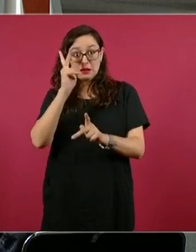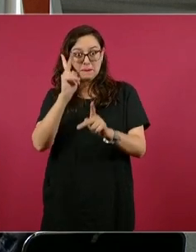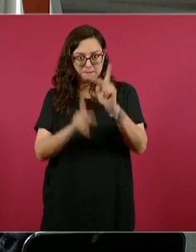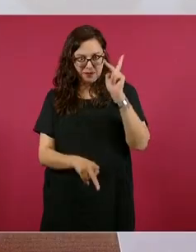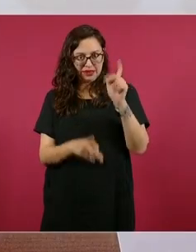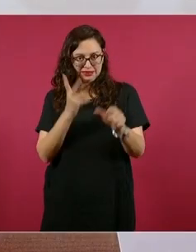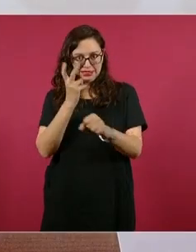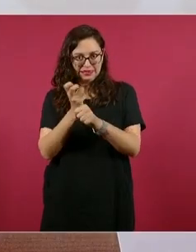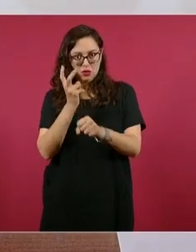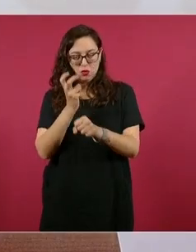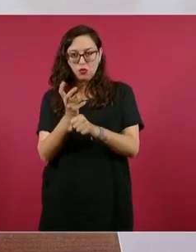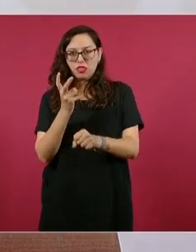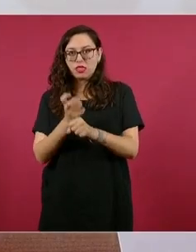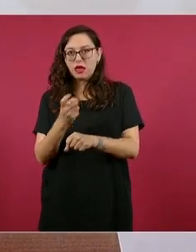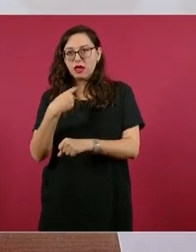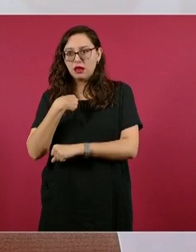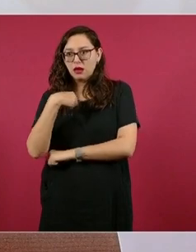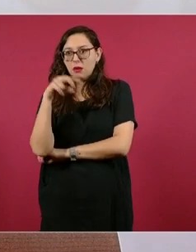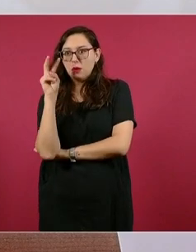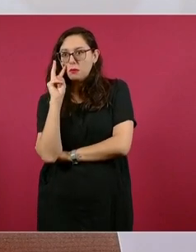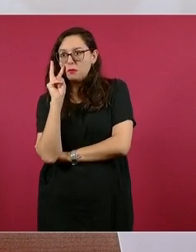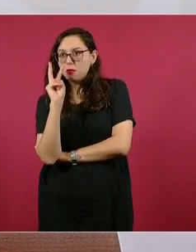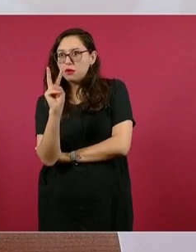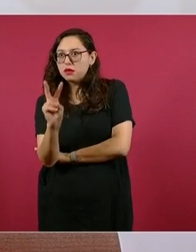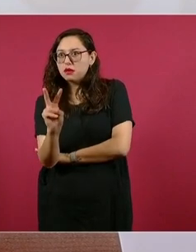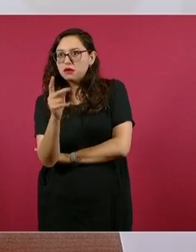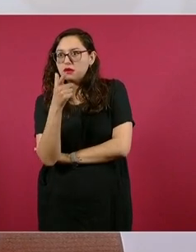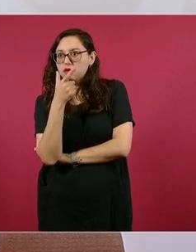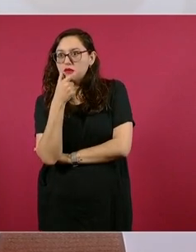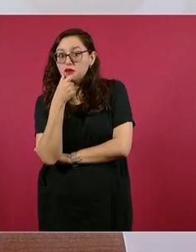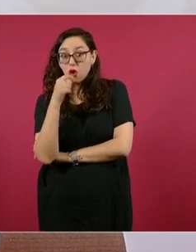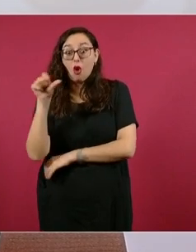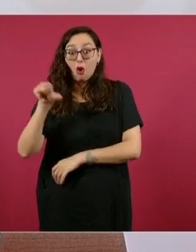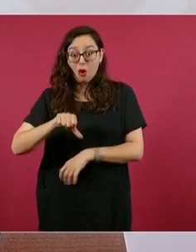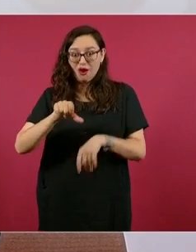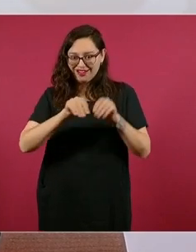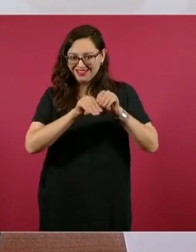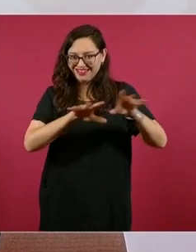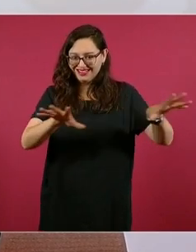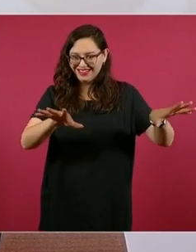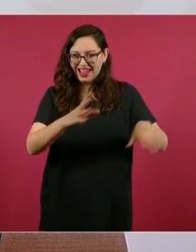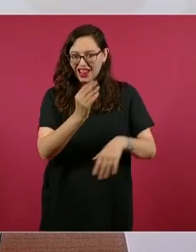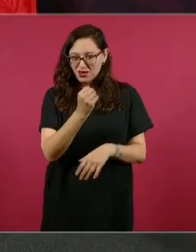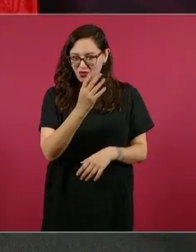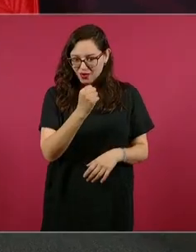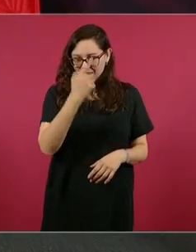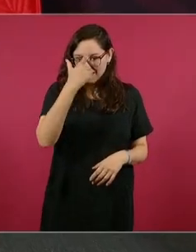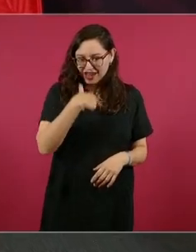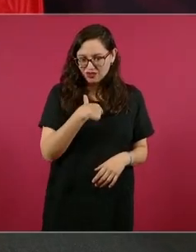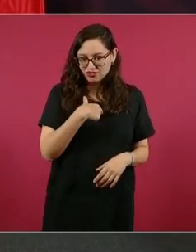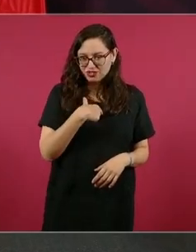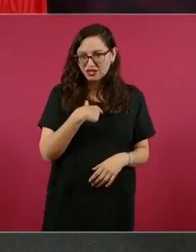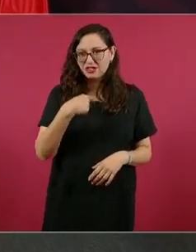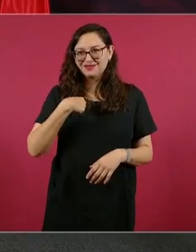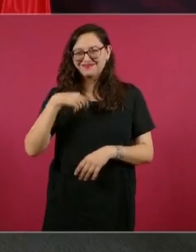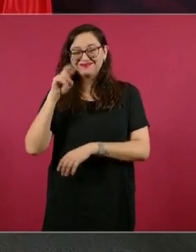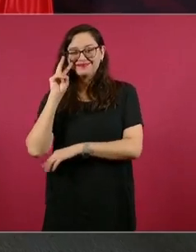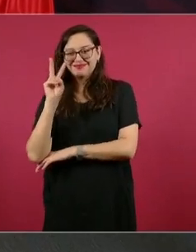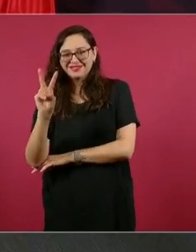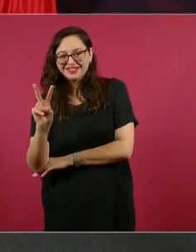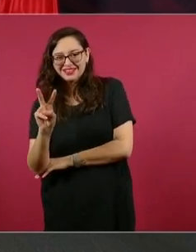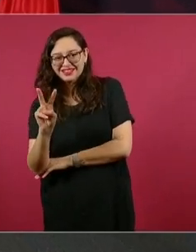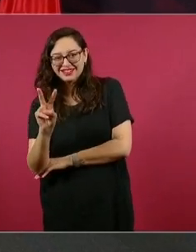de este capítulo, de este video que va a pasar hoy a las 9 de la noche,